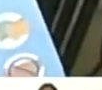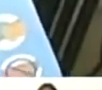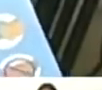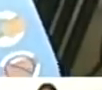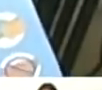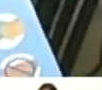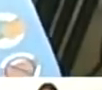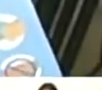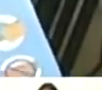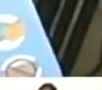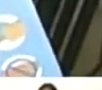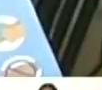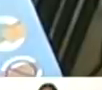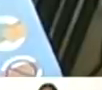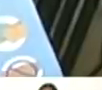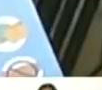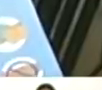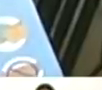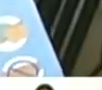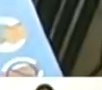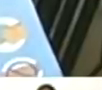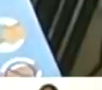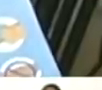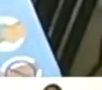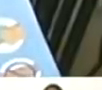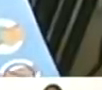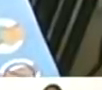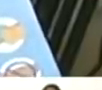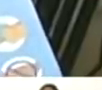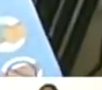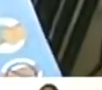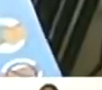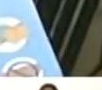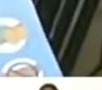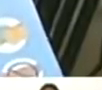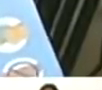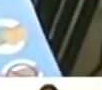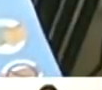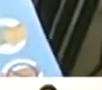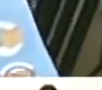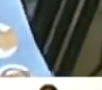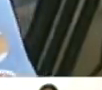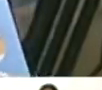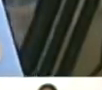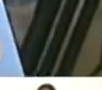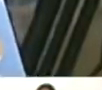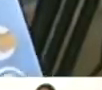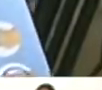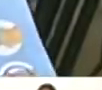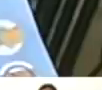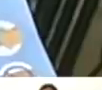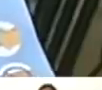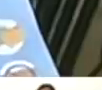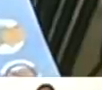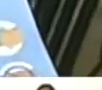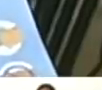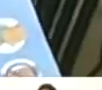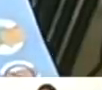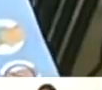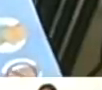Alvarado. Lávate las manos frecuentemente con agua y jabón. Evita el contacto cercano con personas que tengan síntomas de